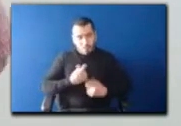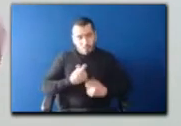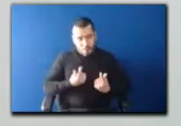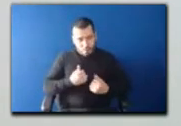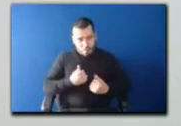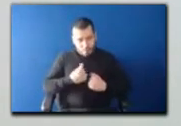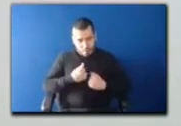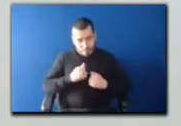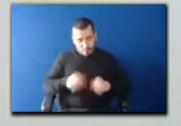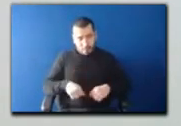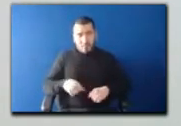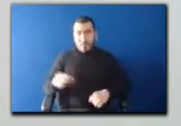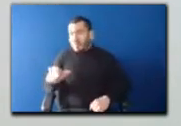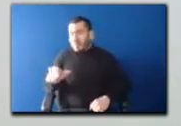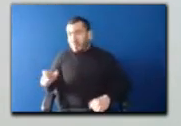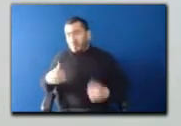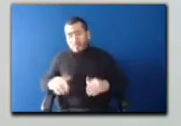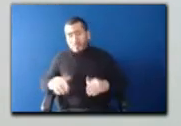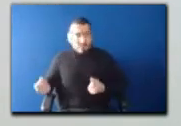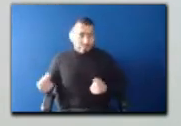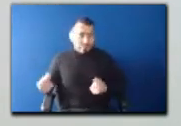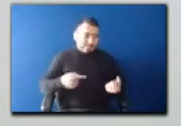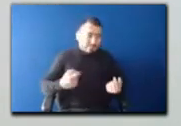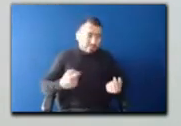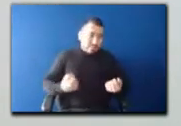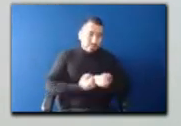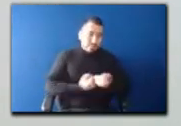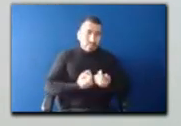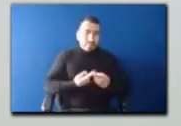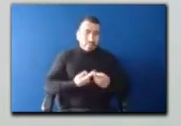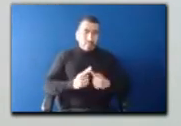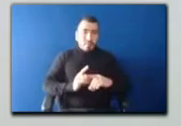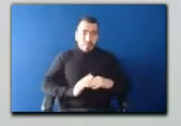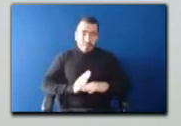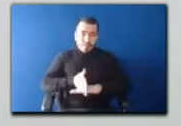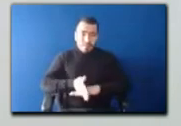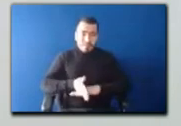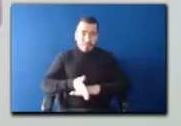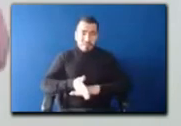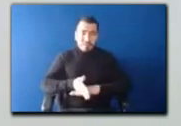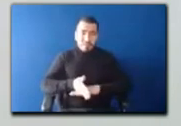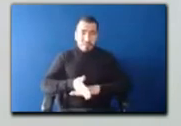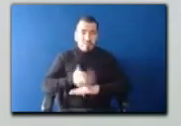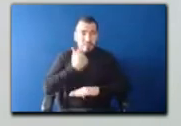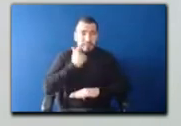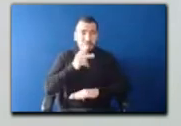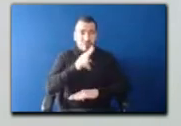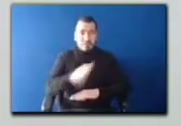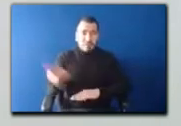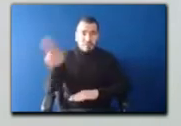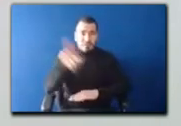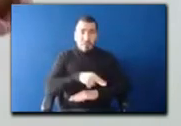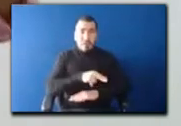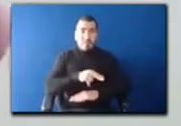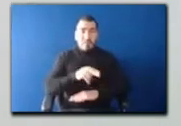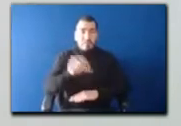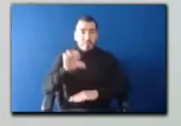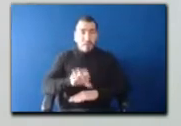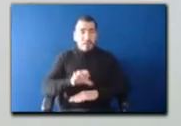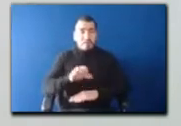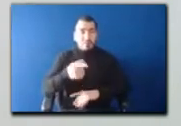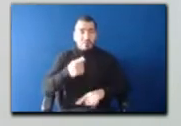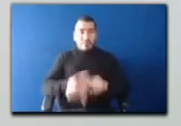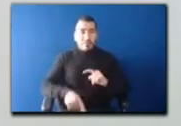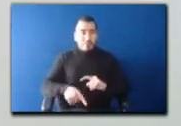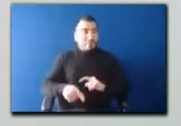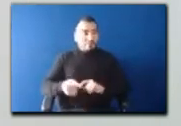puede financiar. Lo que no puede suceder es hacer intermediación financiera, la actividad restringida de la de captación. Entonces, por fuera del sistema